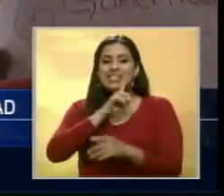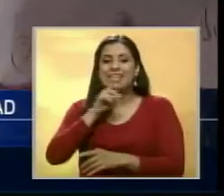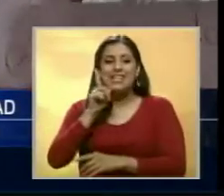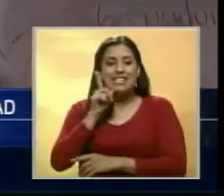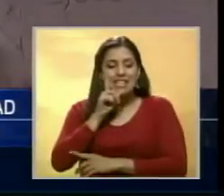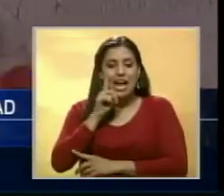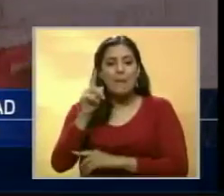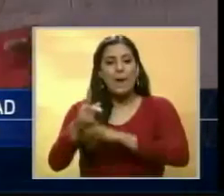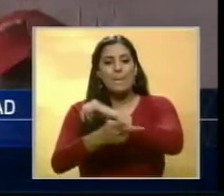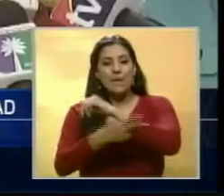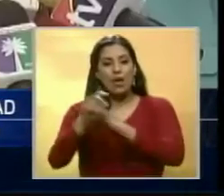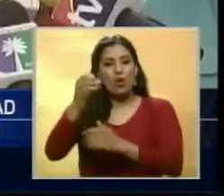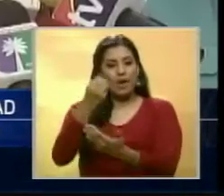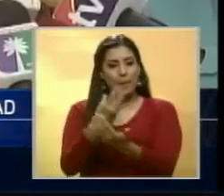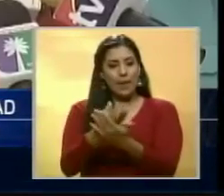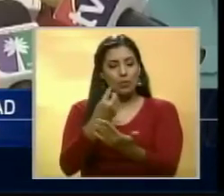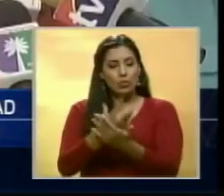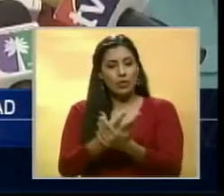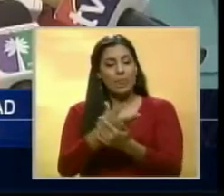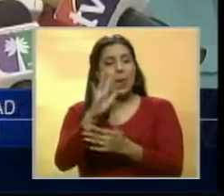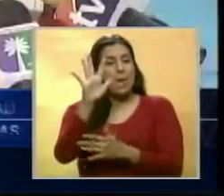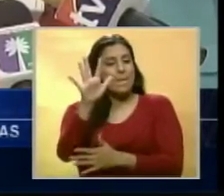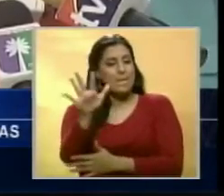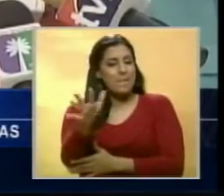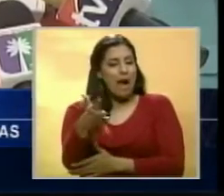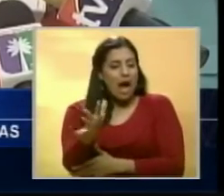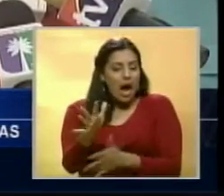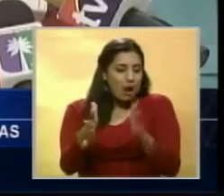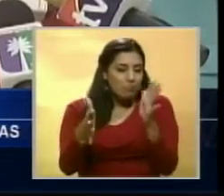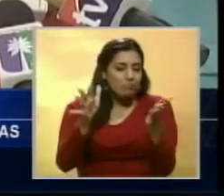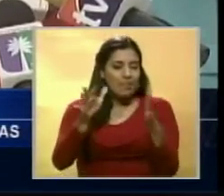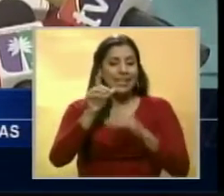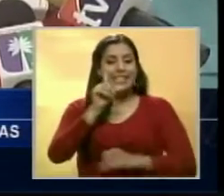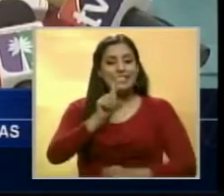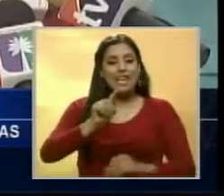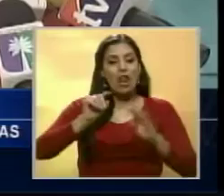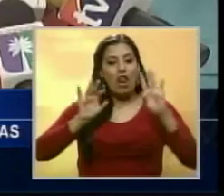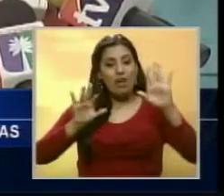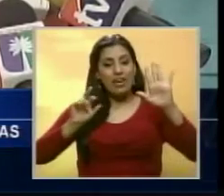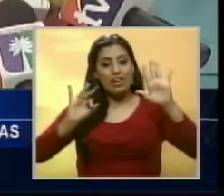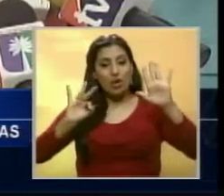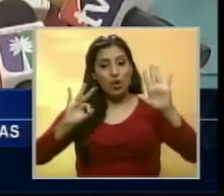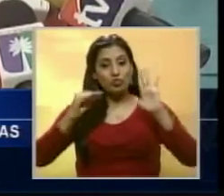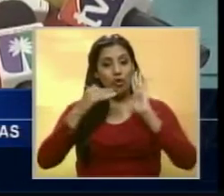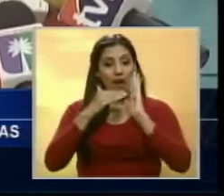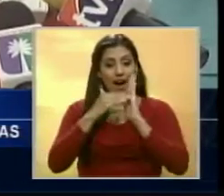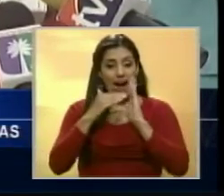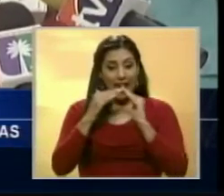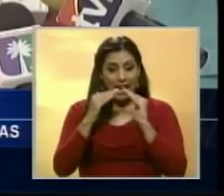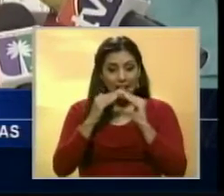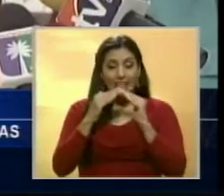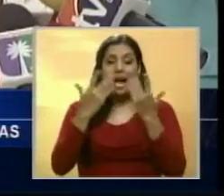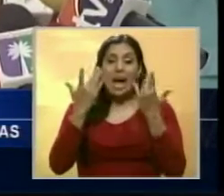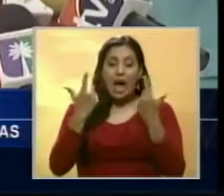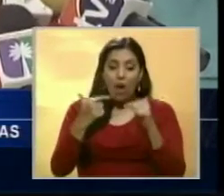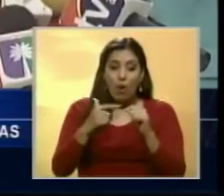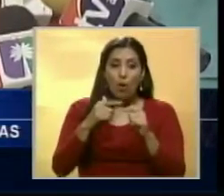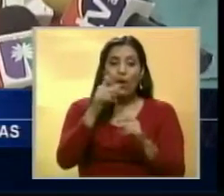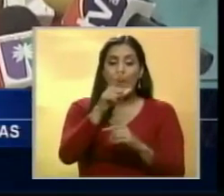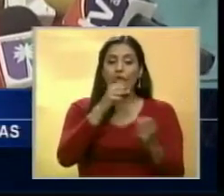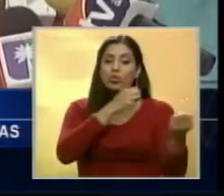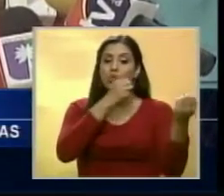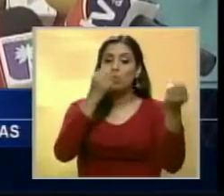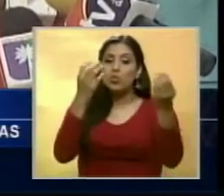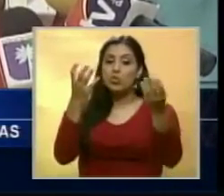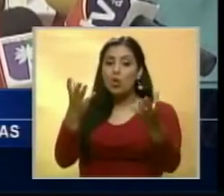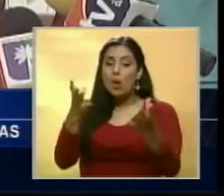Los Godos de Maturín. Son aproximadamente 198 viviendas que con este recurso